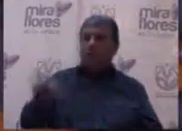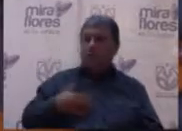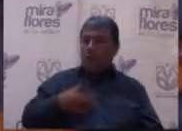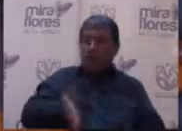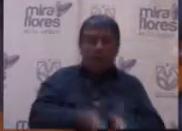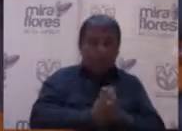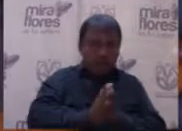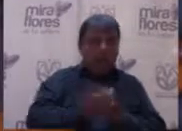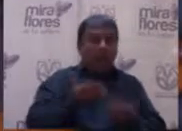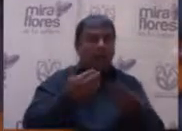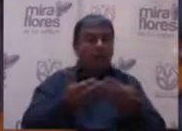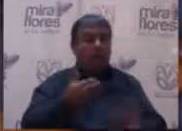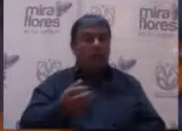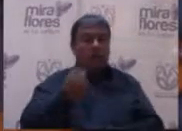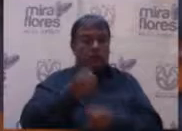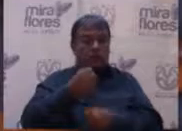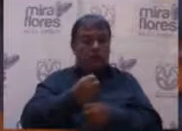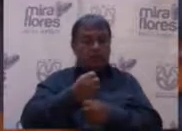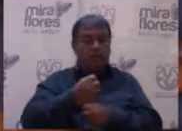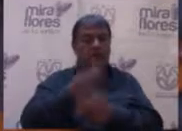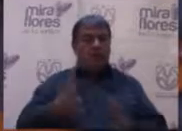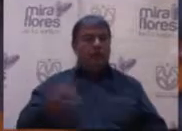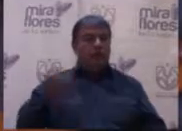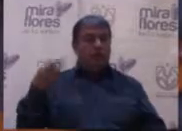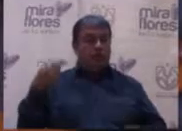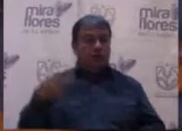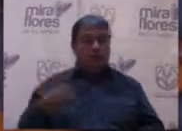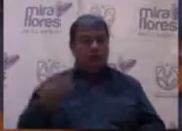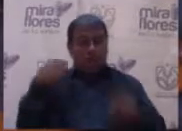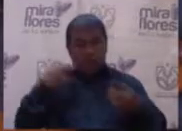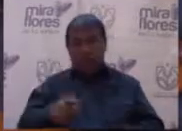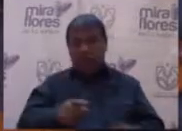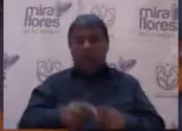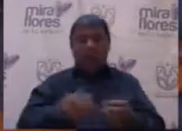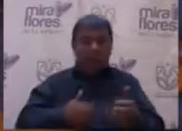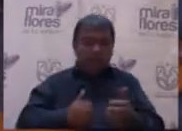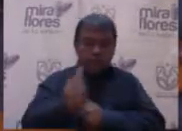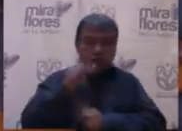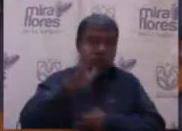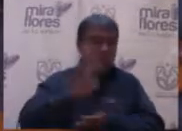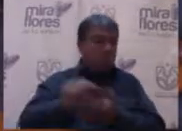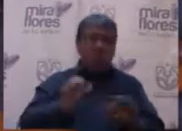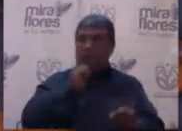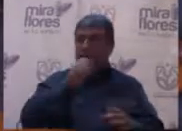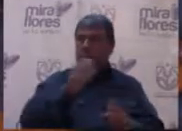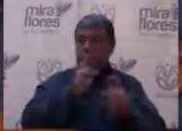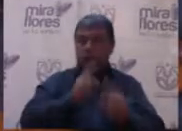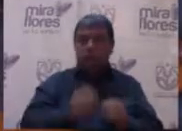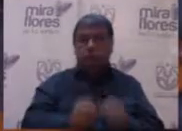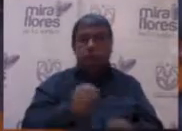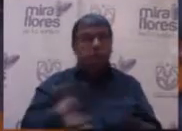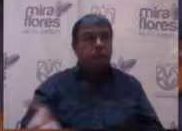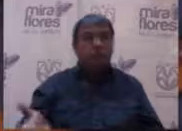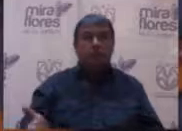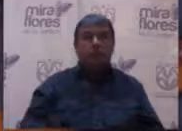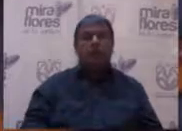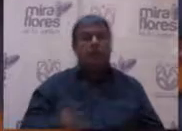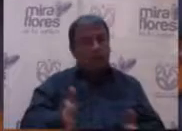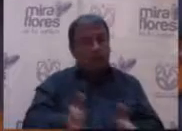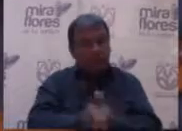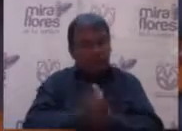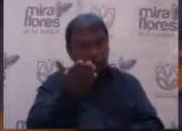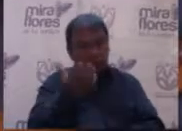y hablé con los funcionarios respectivos y lamentablemente ha pasado más de un mes y no se ha dado solución. Invoco a